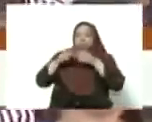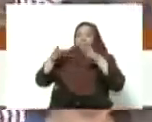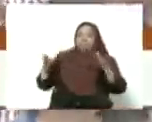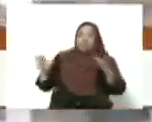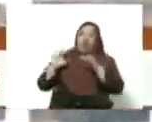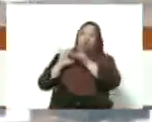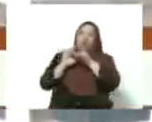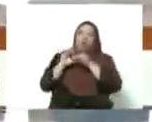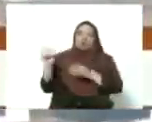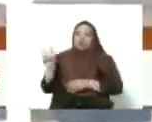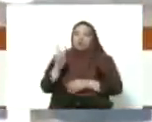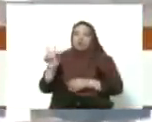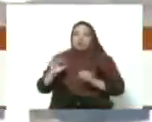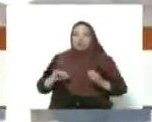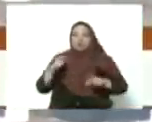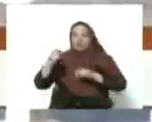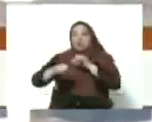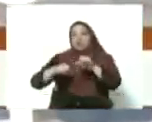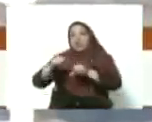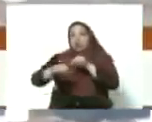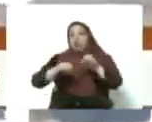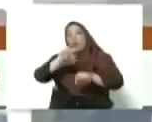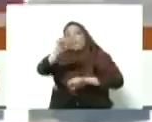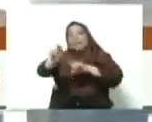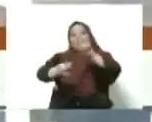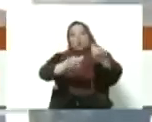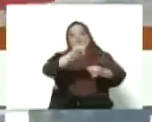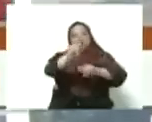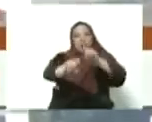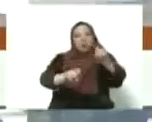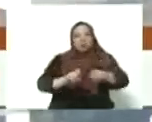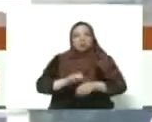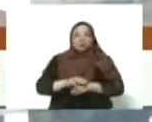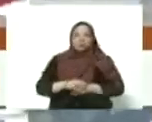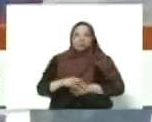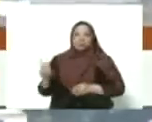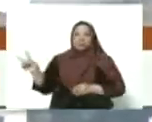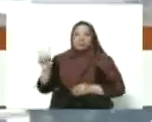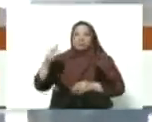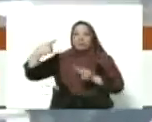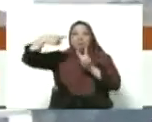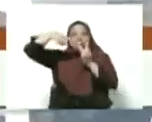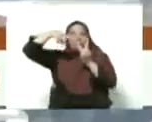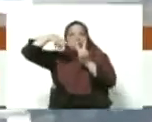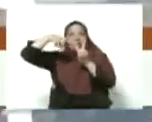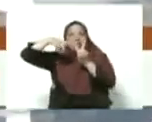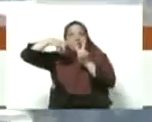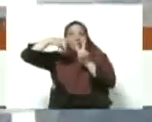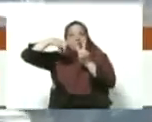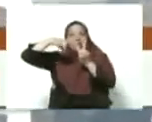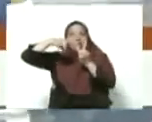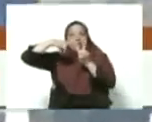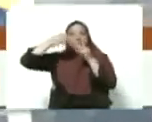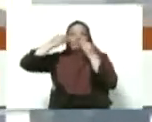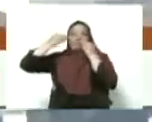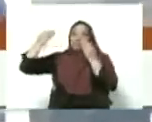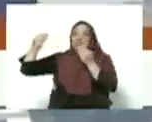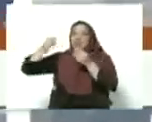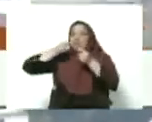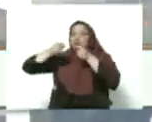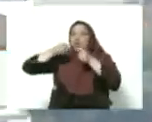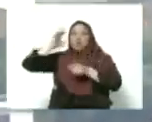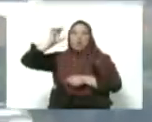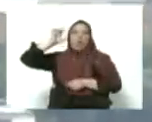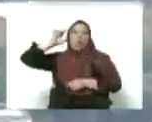Venezuela. Iniciamos con el ciclo de preguntas. El primero es por Venezolana de Televisión, Carlos Rebete. Muy